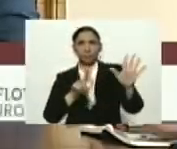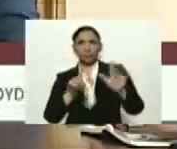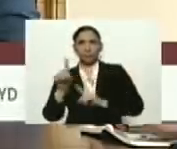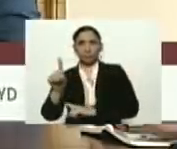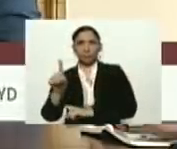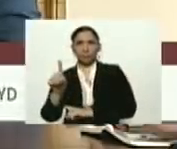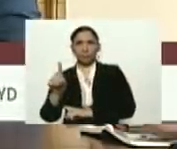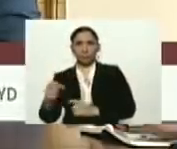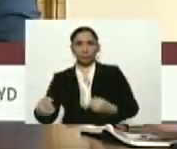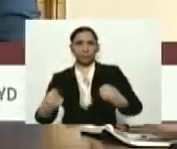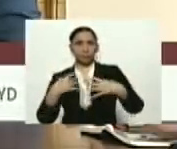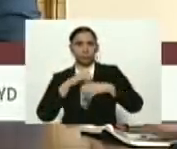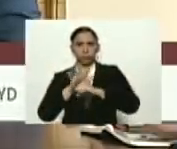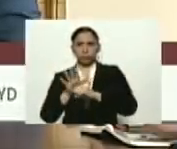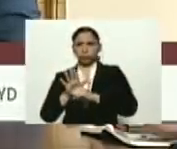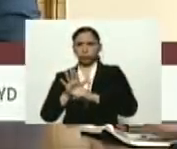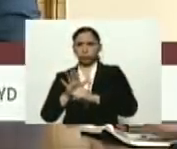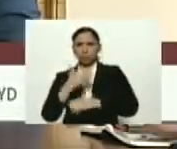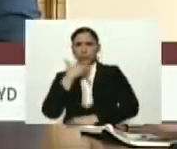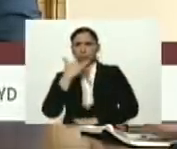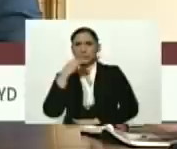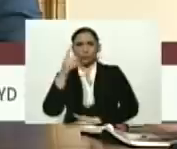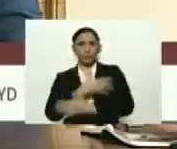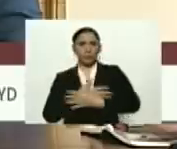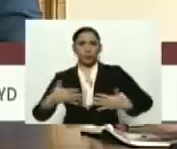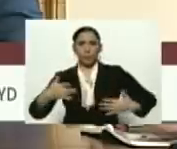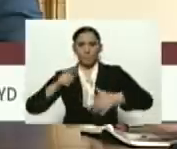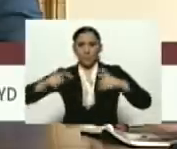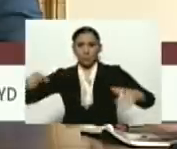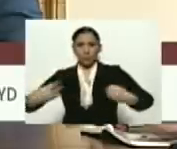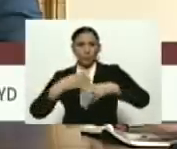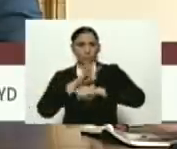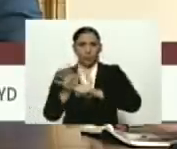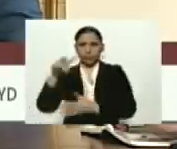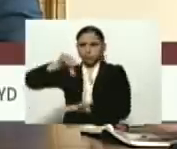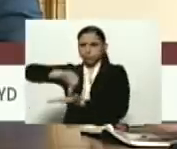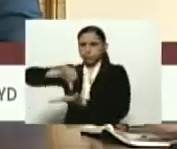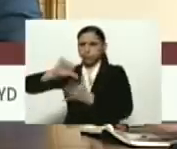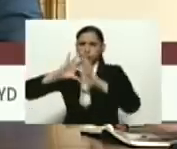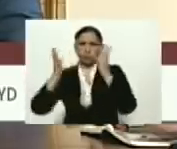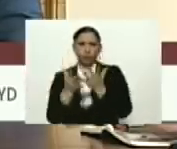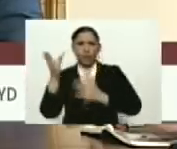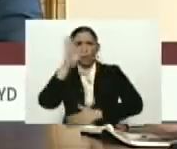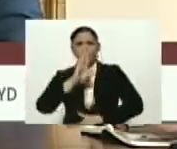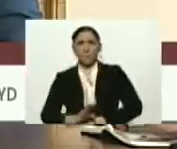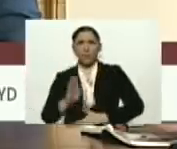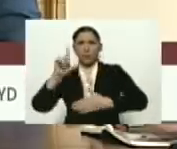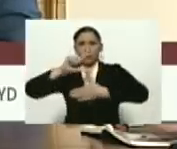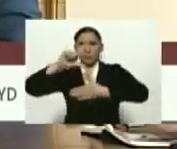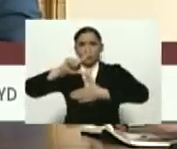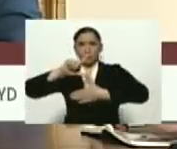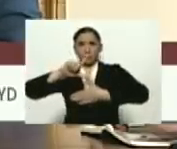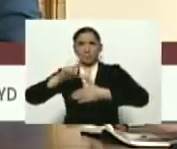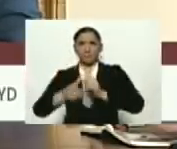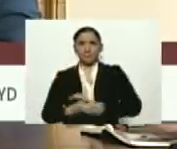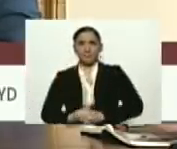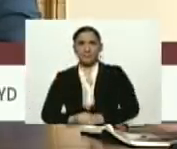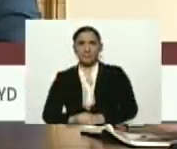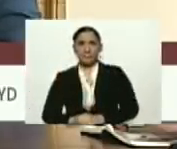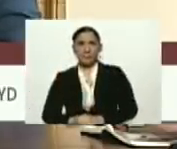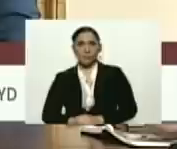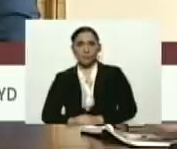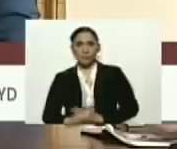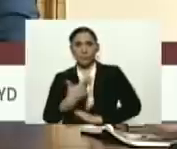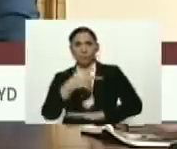747.561 casos, va rumbo a 1 millón Brasil, epicentro mundial y de Sudamérica, y